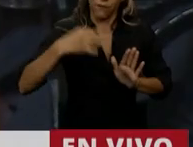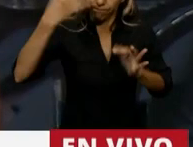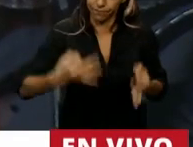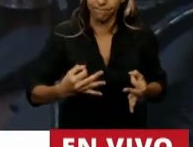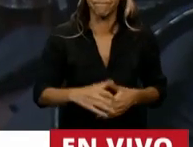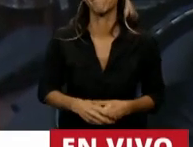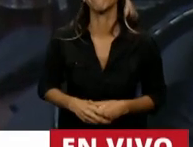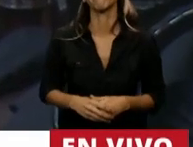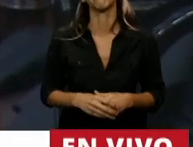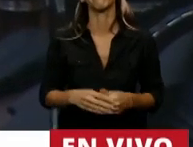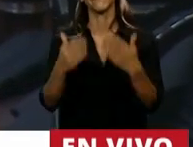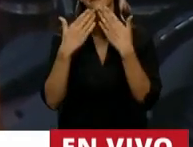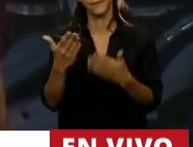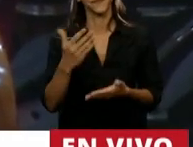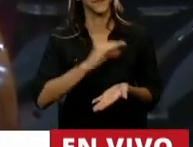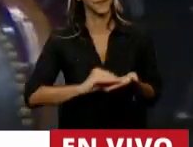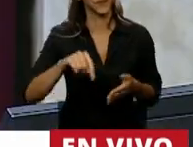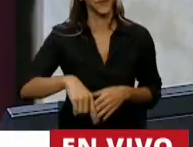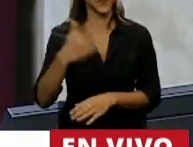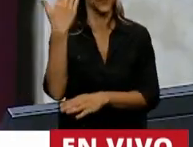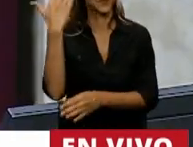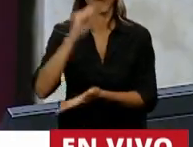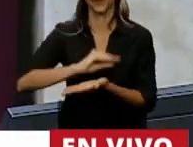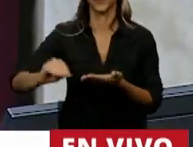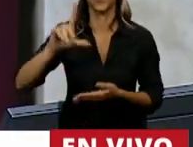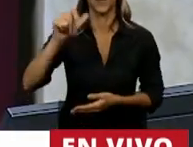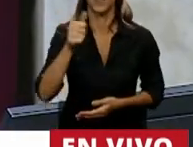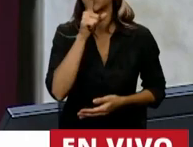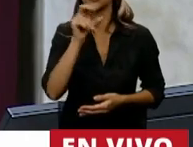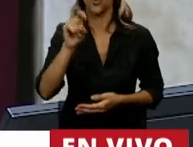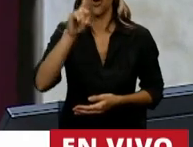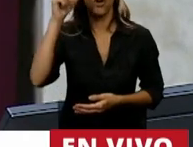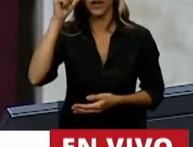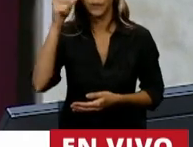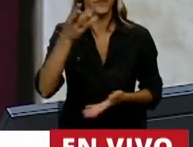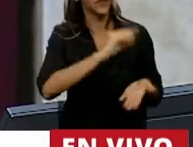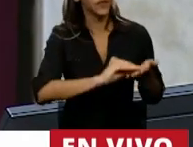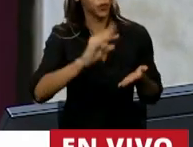uso de la palabra la diputada Jimena Latorre. Diputado de Marchi.